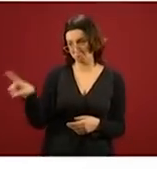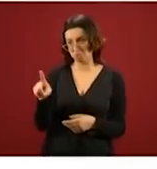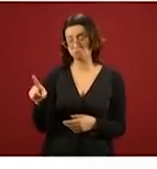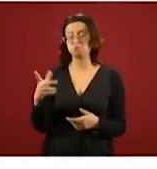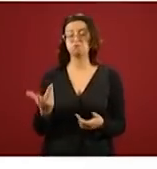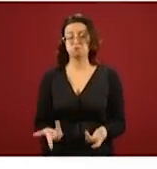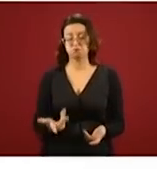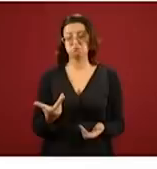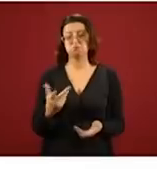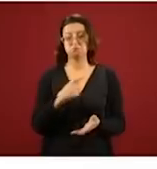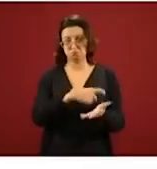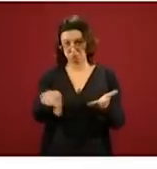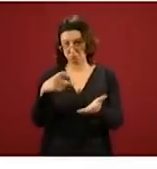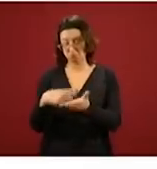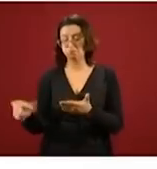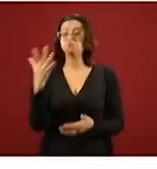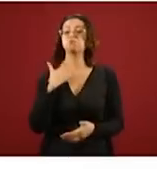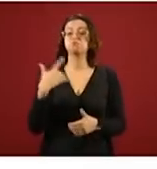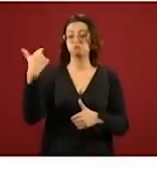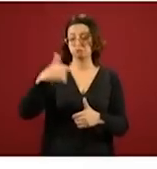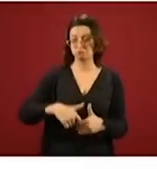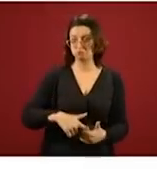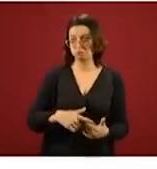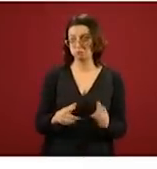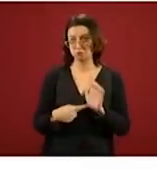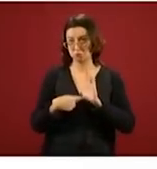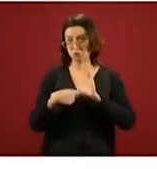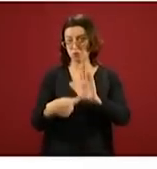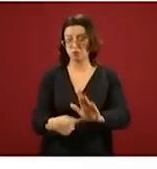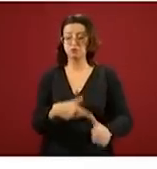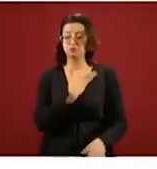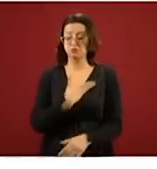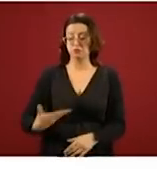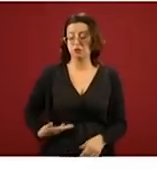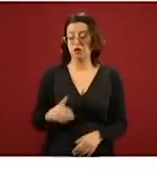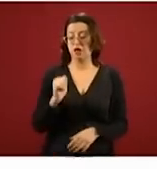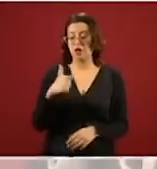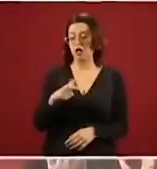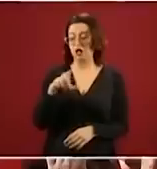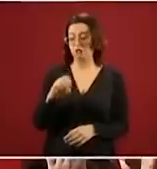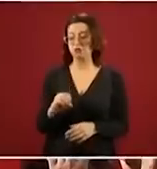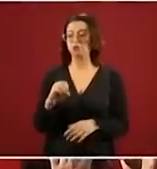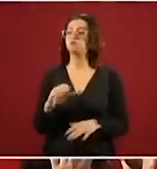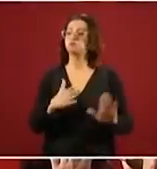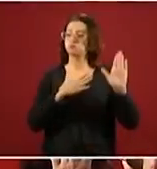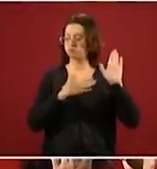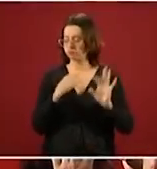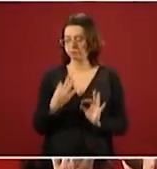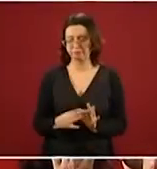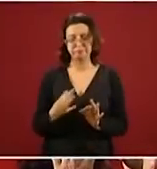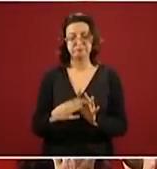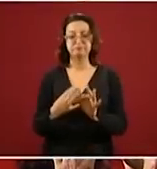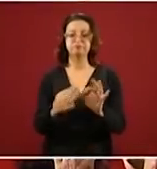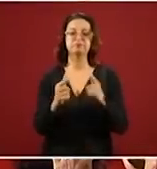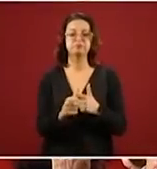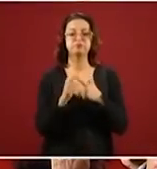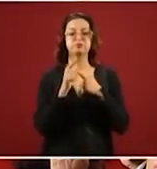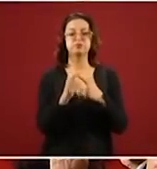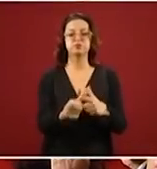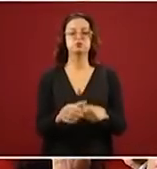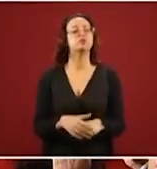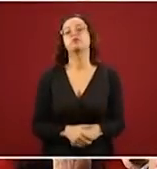continuaran cumpliendo con la política del señor presidente andrés manuel lópez obrador que hicimos en materia de verificación